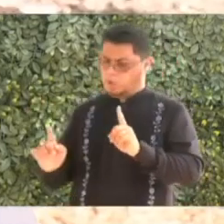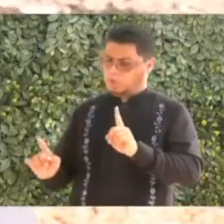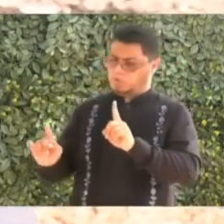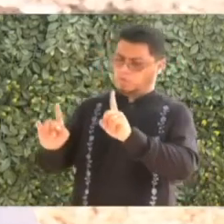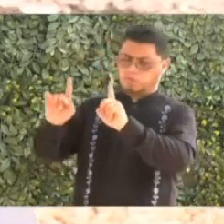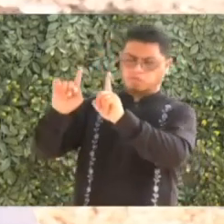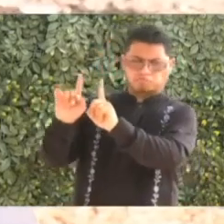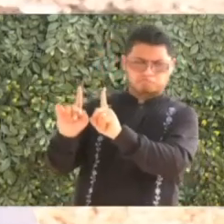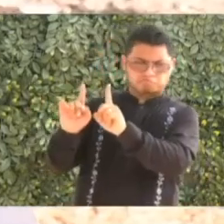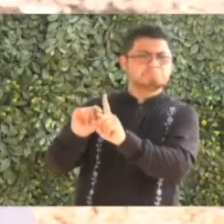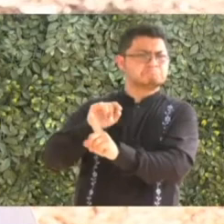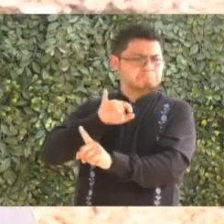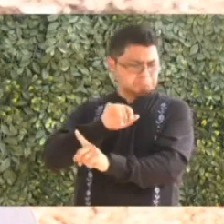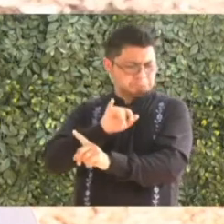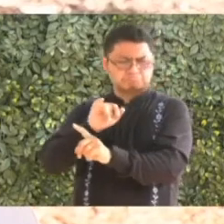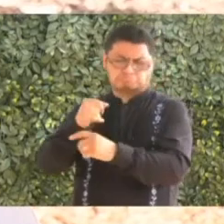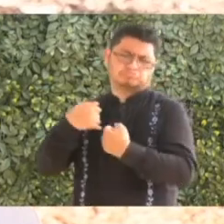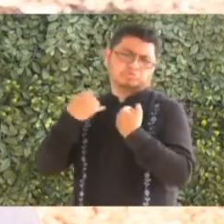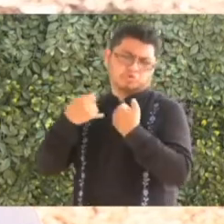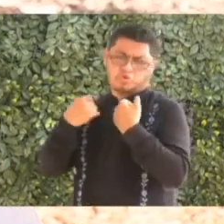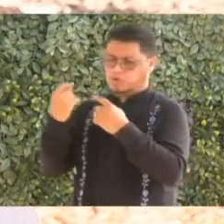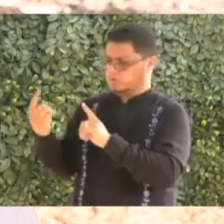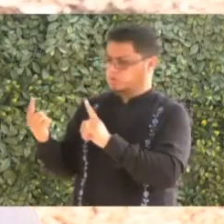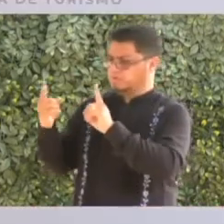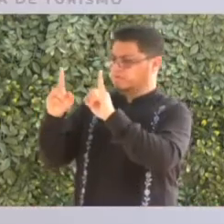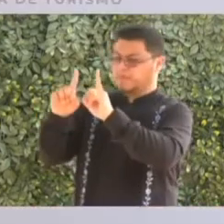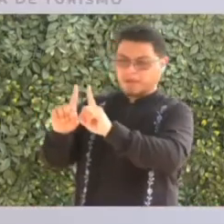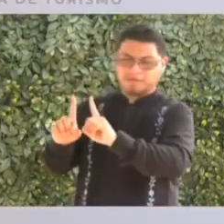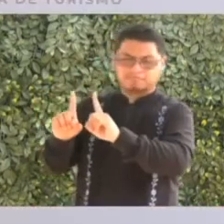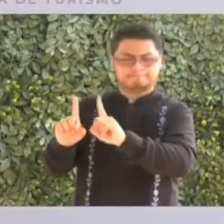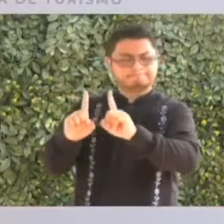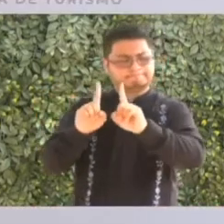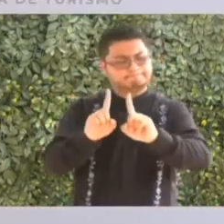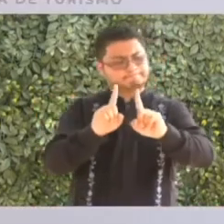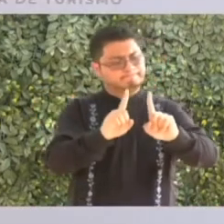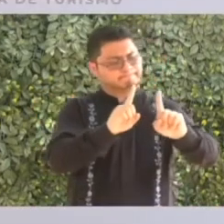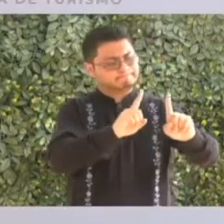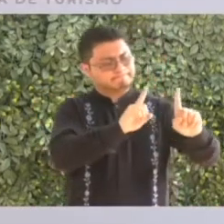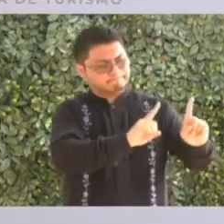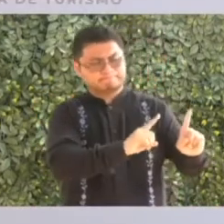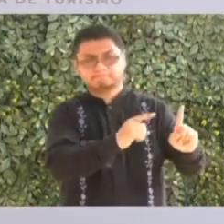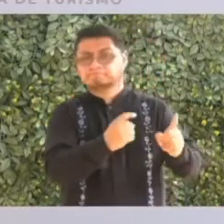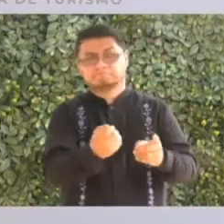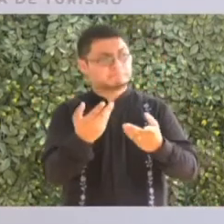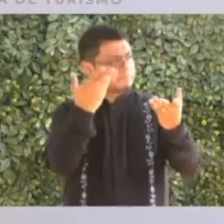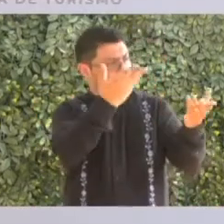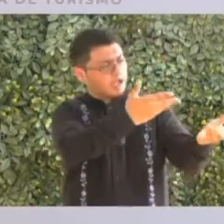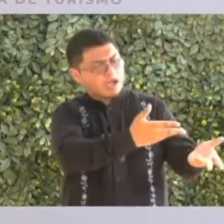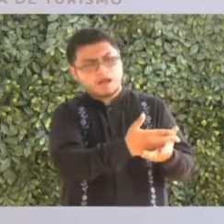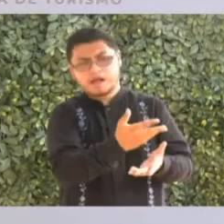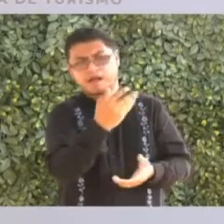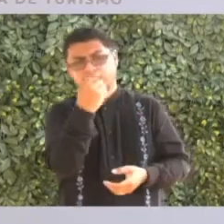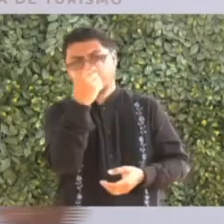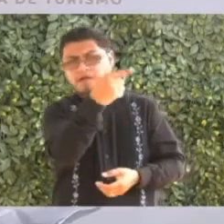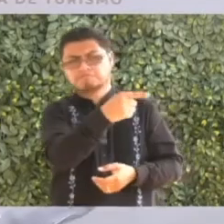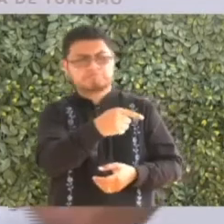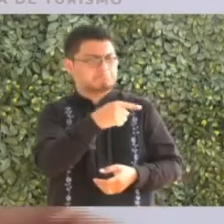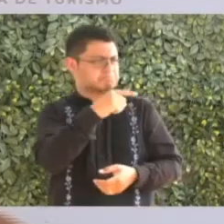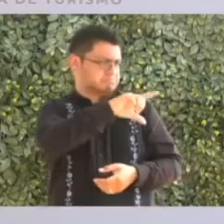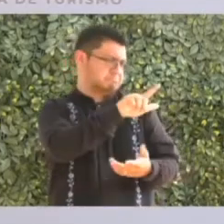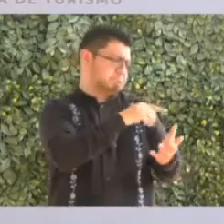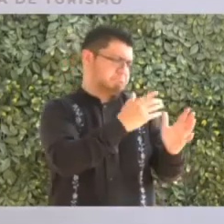sí un poco más joven que ahora, y lo llevaba a la